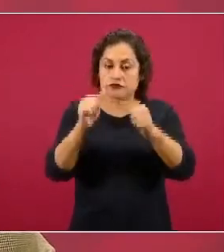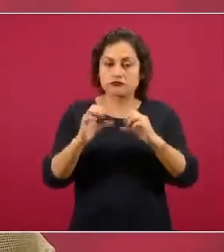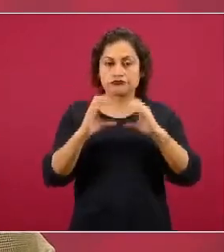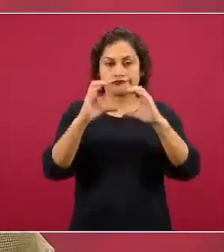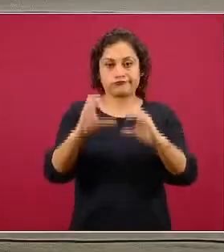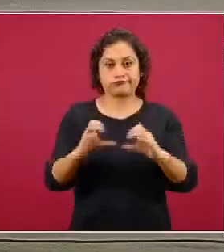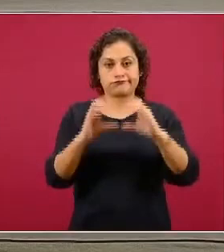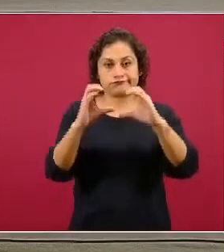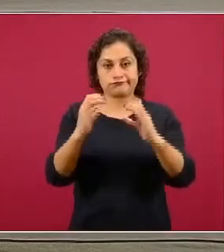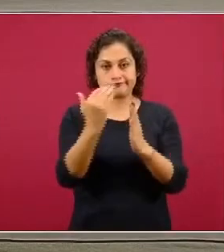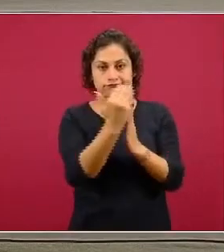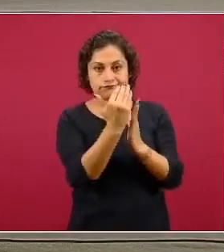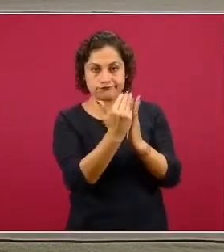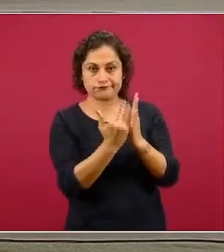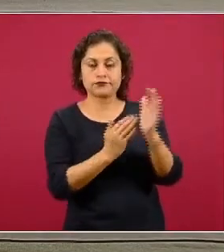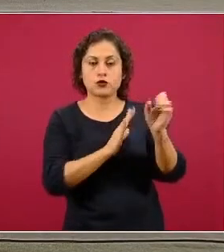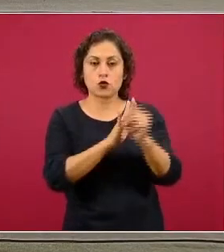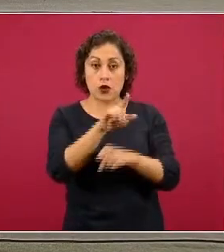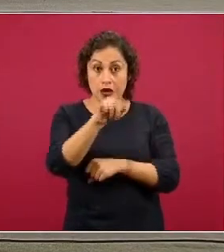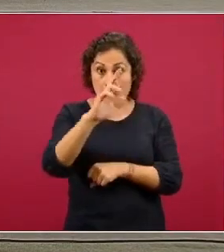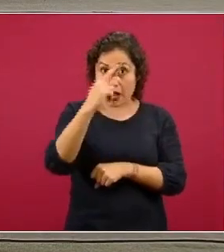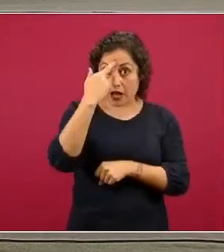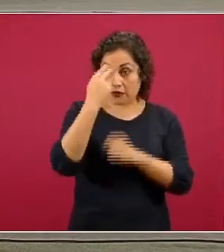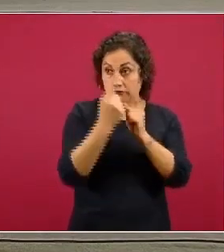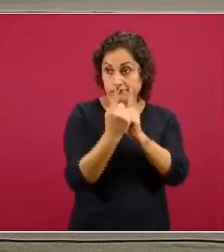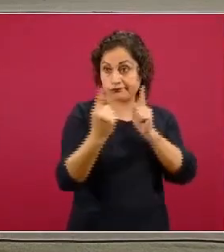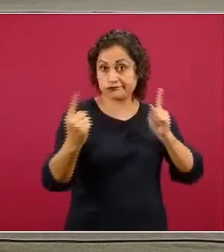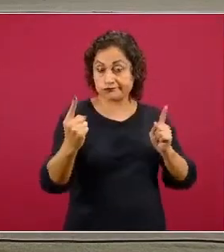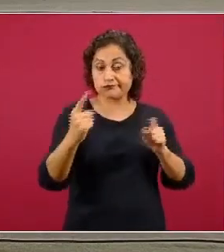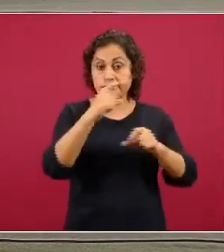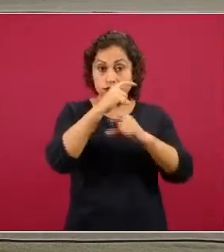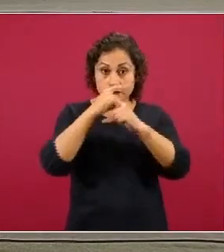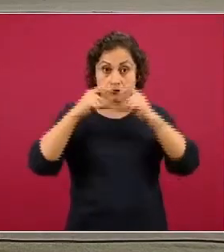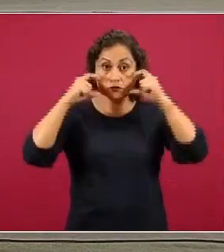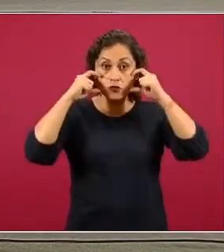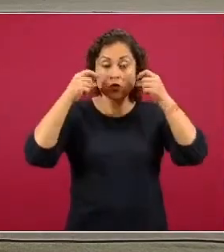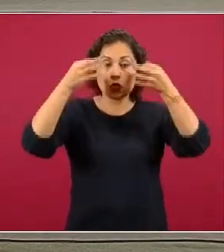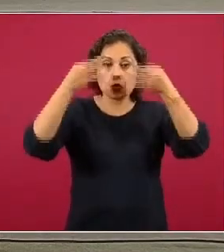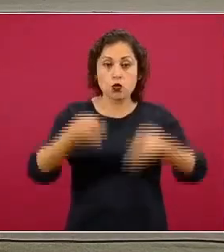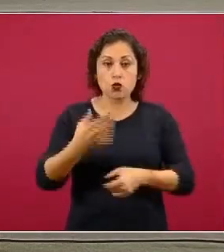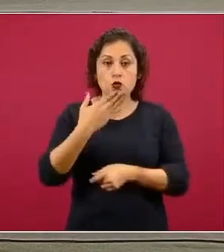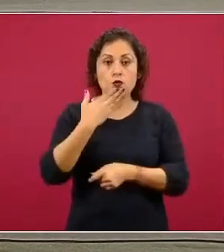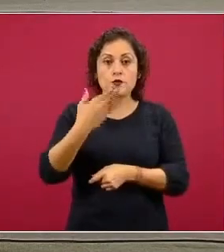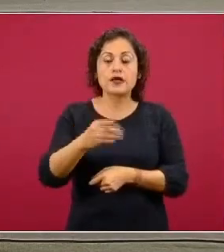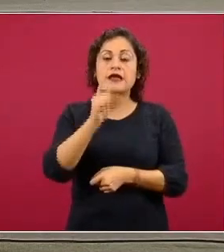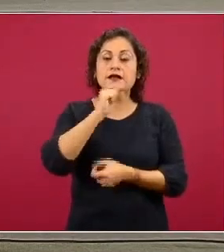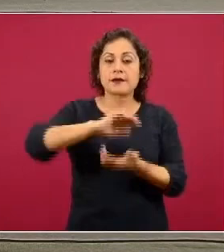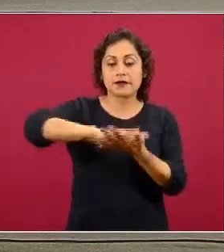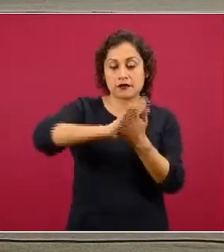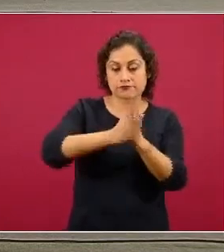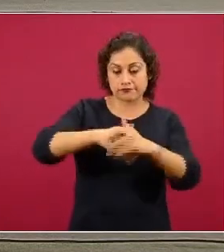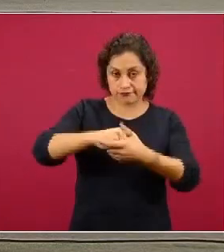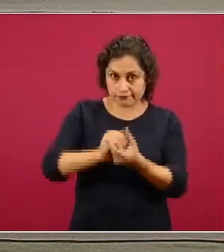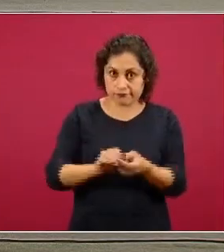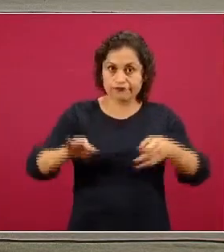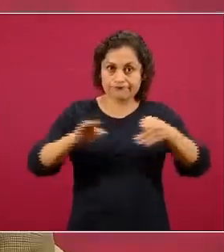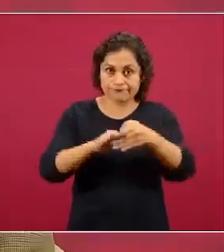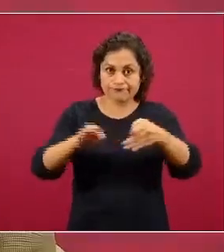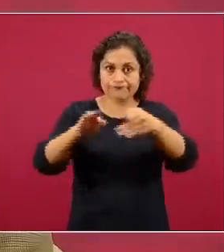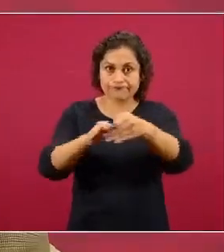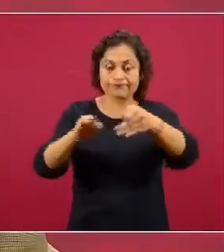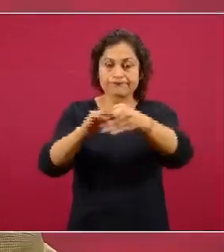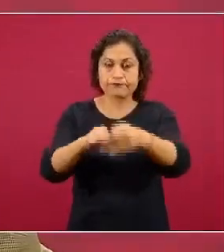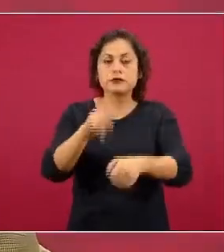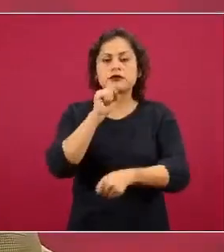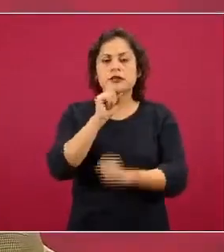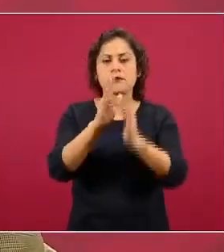necesarias, acuérdense, sana distancia, uso de cubrebocas de manera adecuada, el lavado de manos y también salir lo